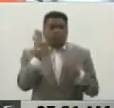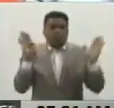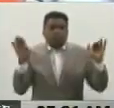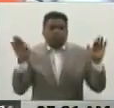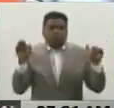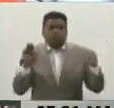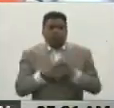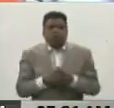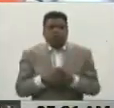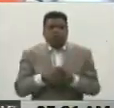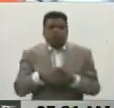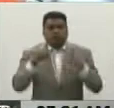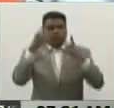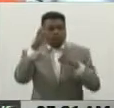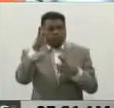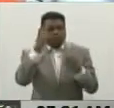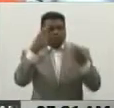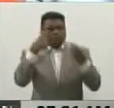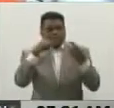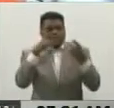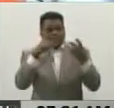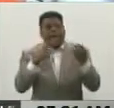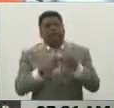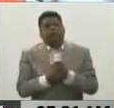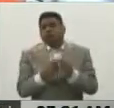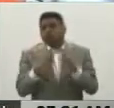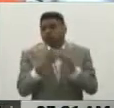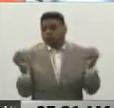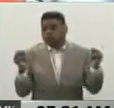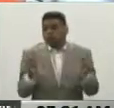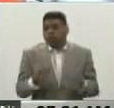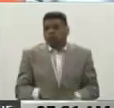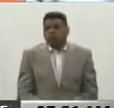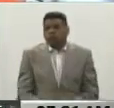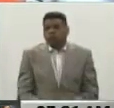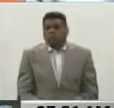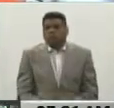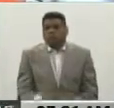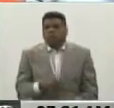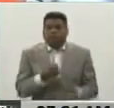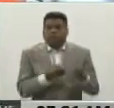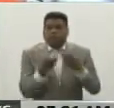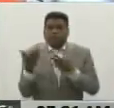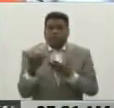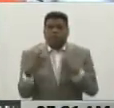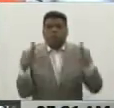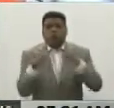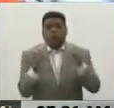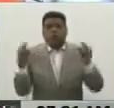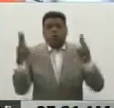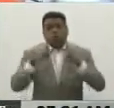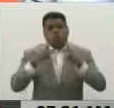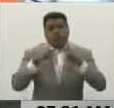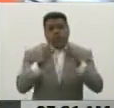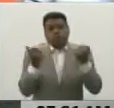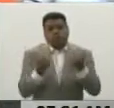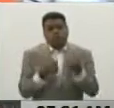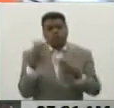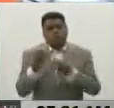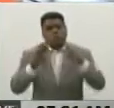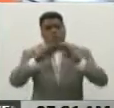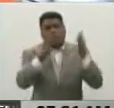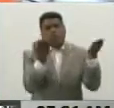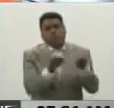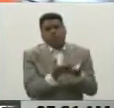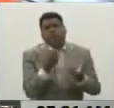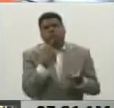la que nos enfrentamos hoy día, es más necesario que nunca llevar el conocimiento de cómo es ese mundo de la comunicación